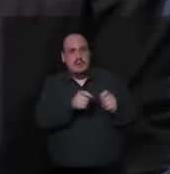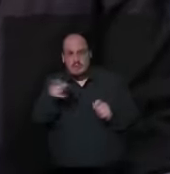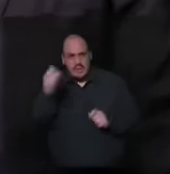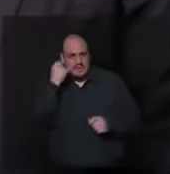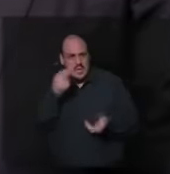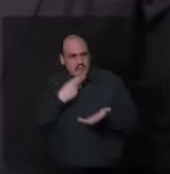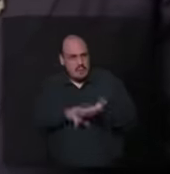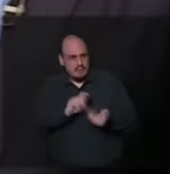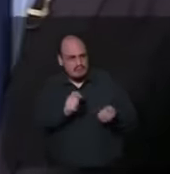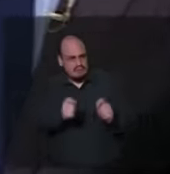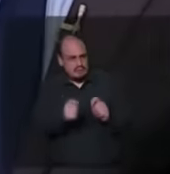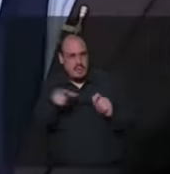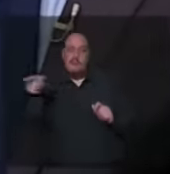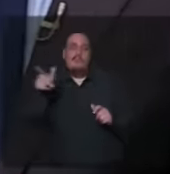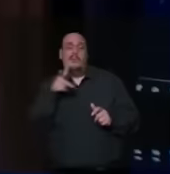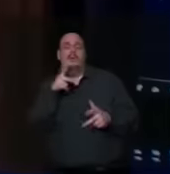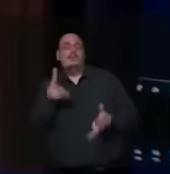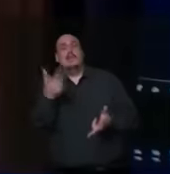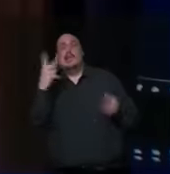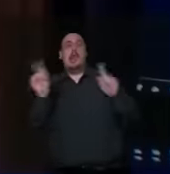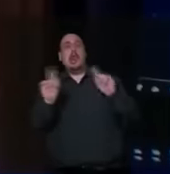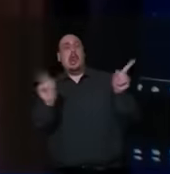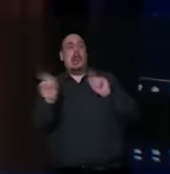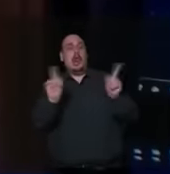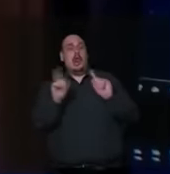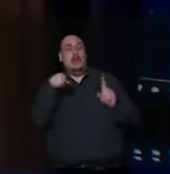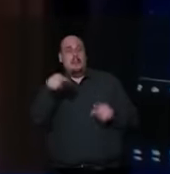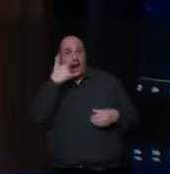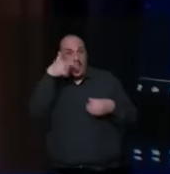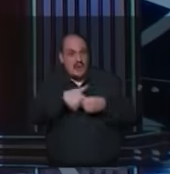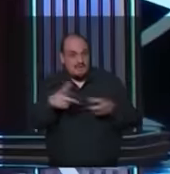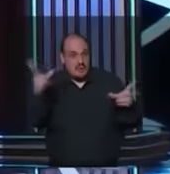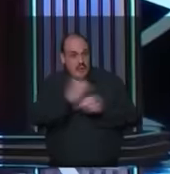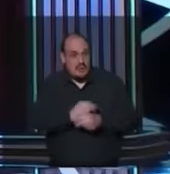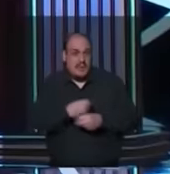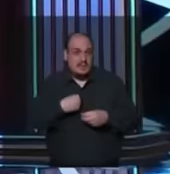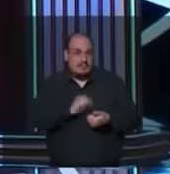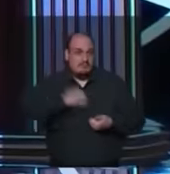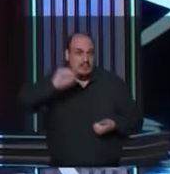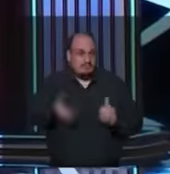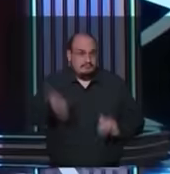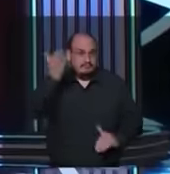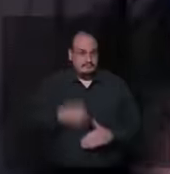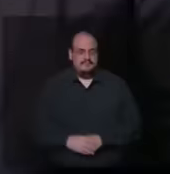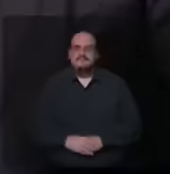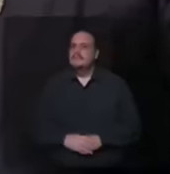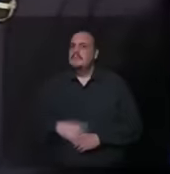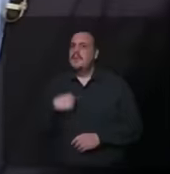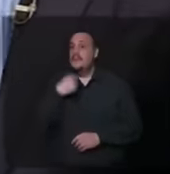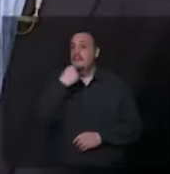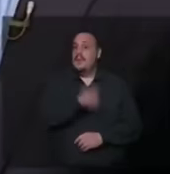las tarifas, ¿eh? Porque vos te decís que no y después, cuando se te terminó la nafta, la subiste. Bueno, por sí o